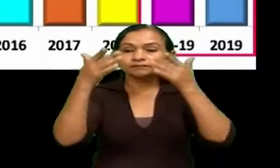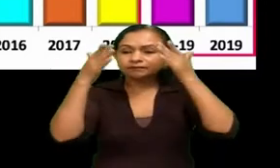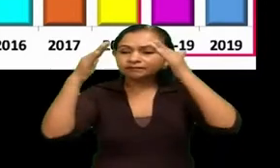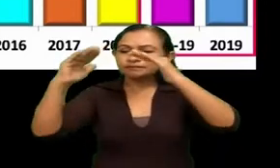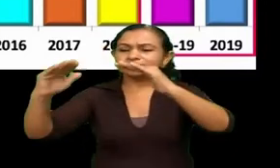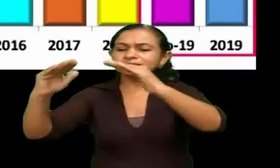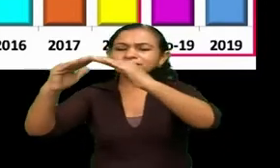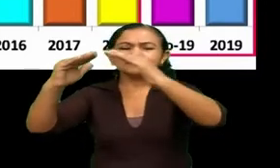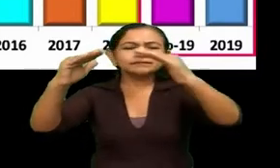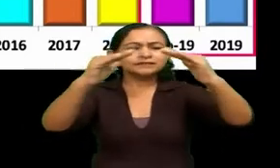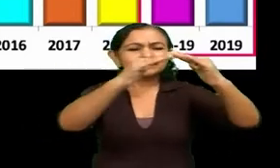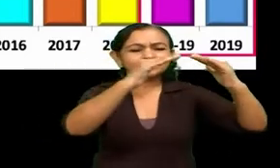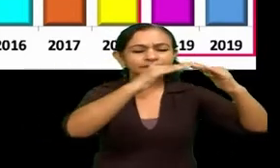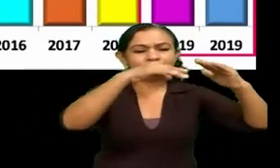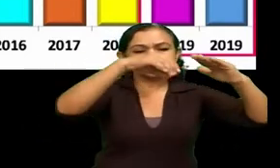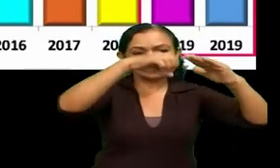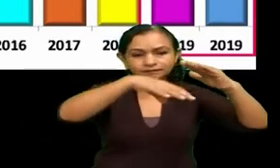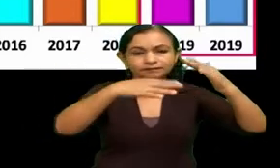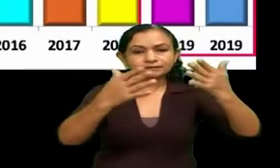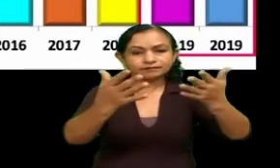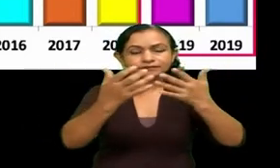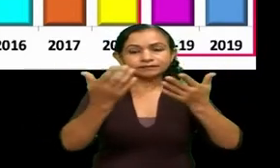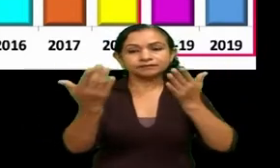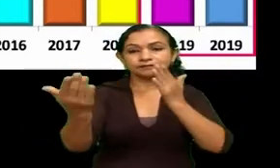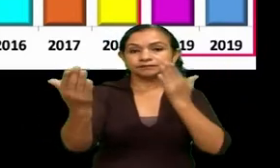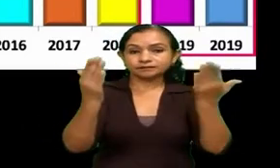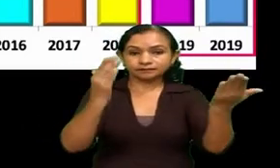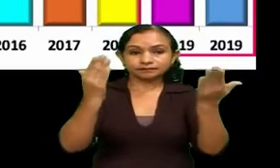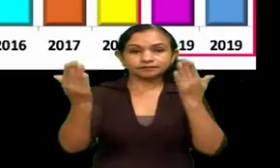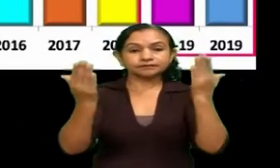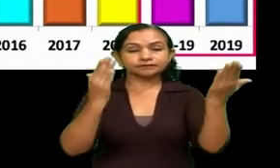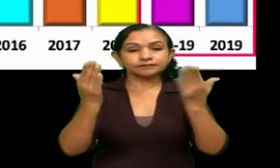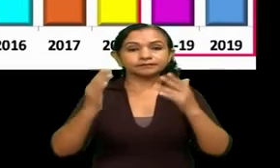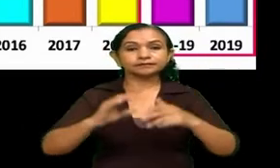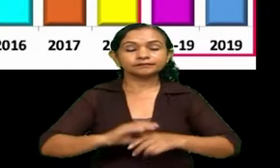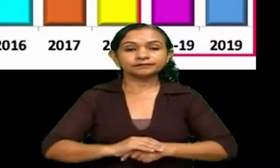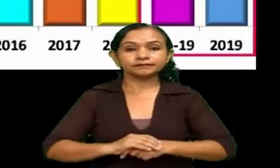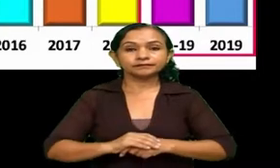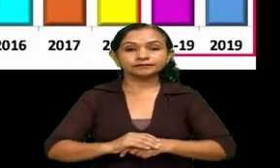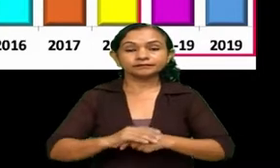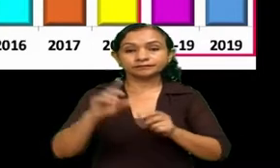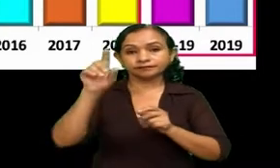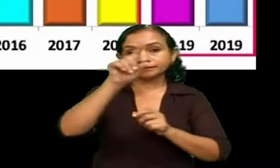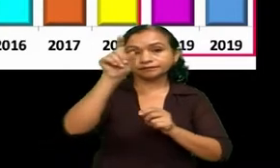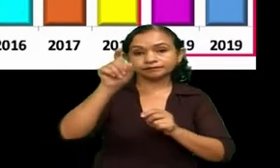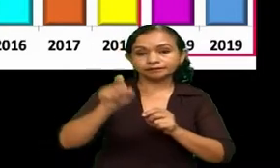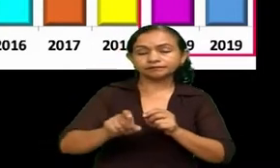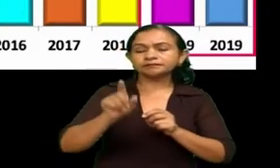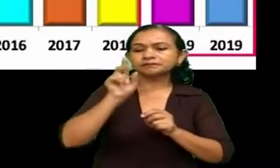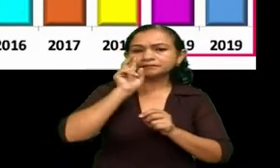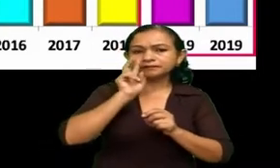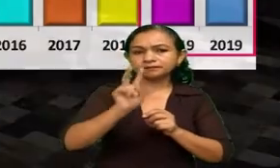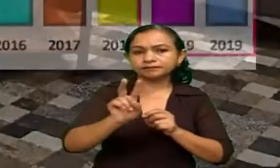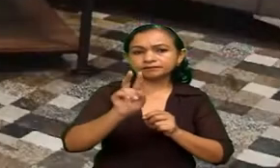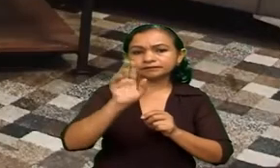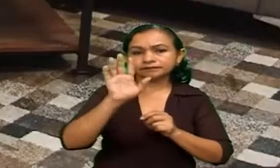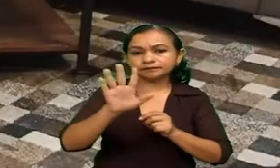Entonces, un dato de comparación. Si te metes en internet, vas a encontrar que